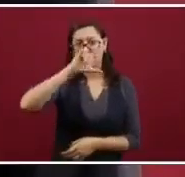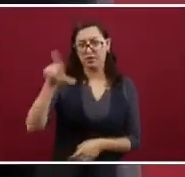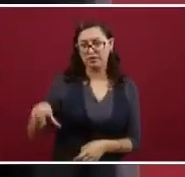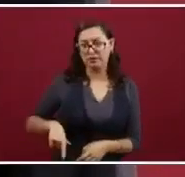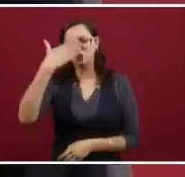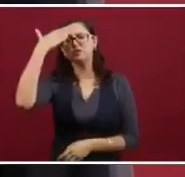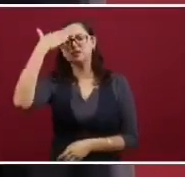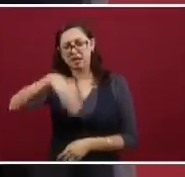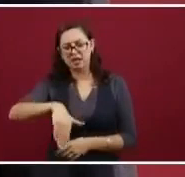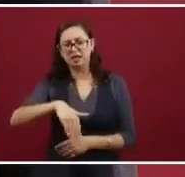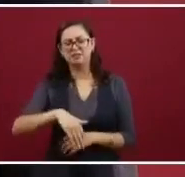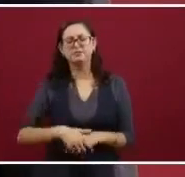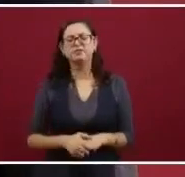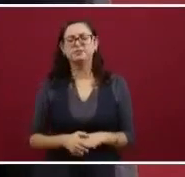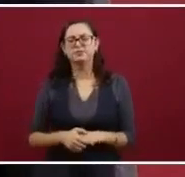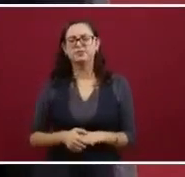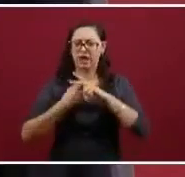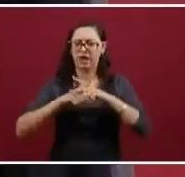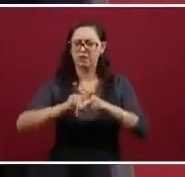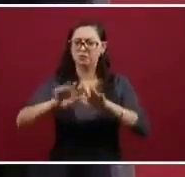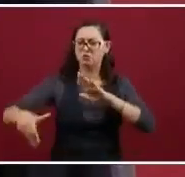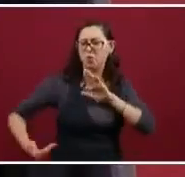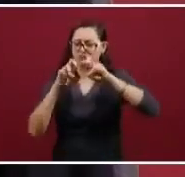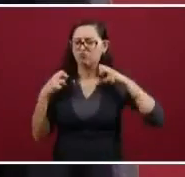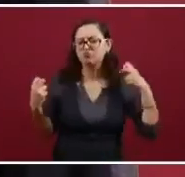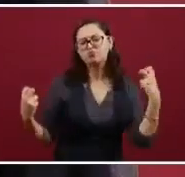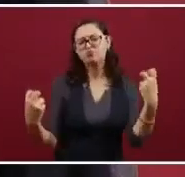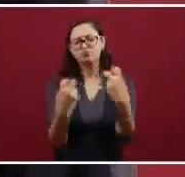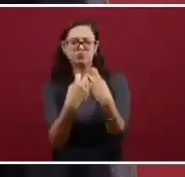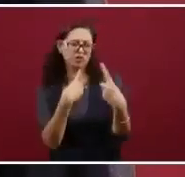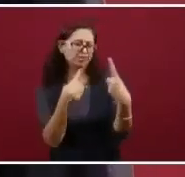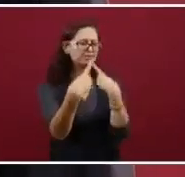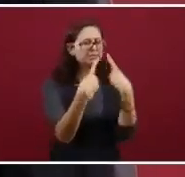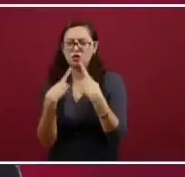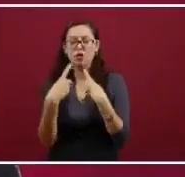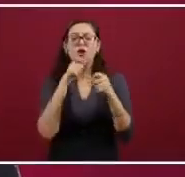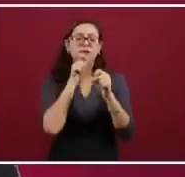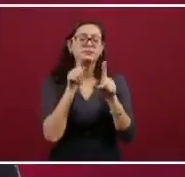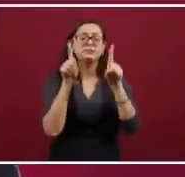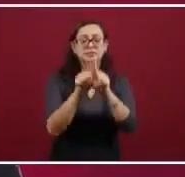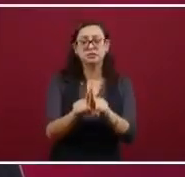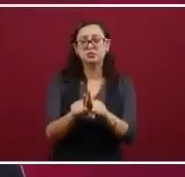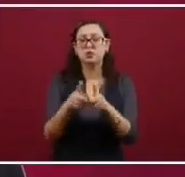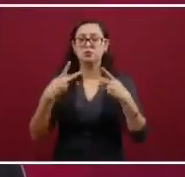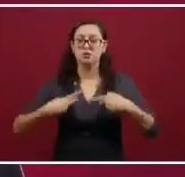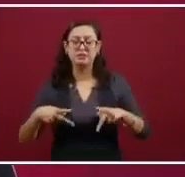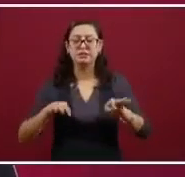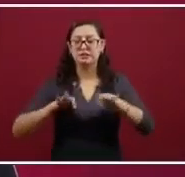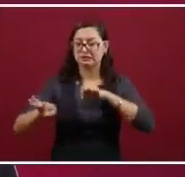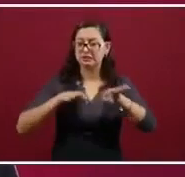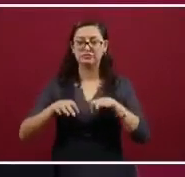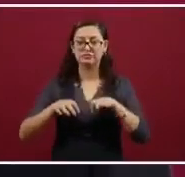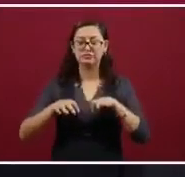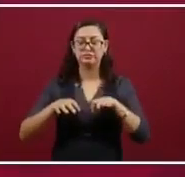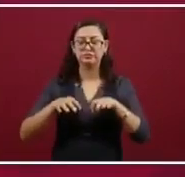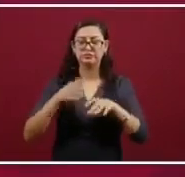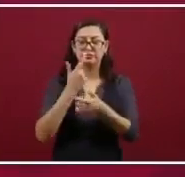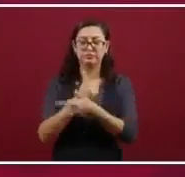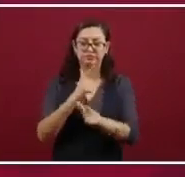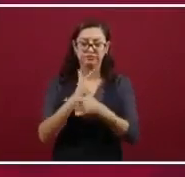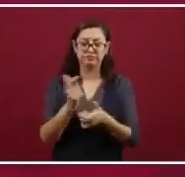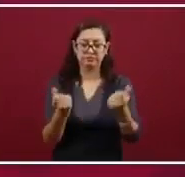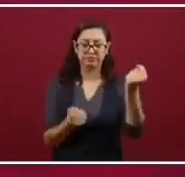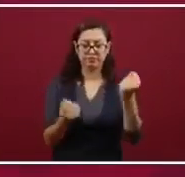Tengo información que ya hay una mesa de diálogo y decirle también a los trabajadores del